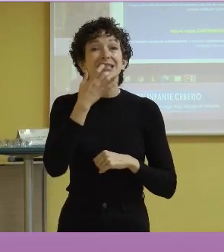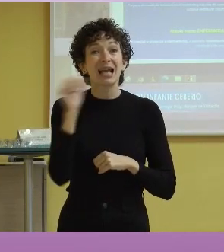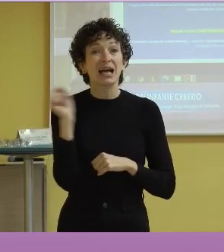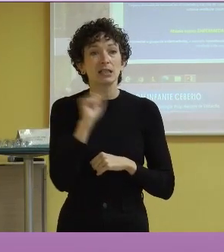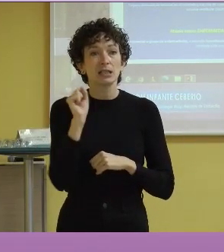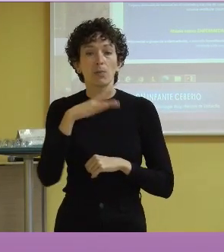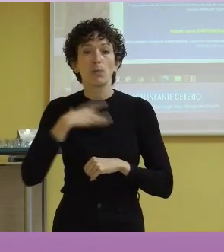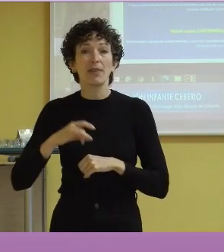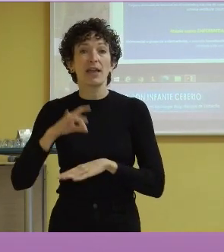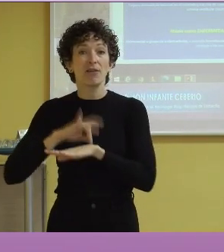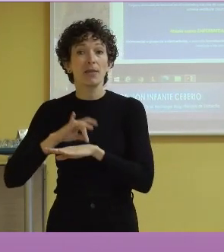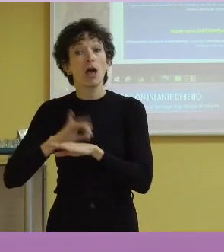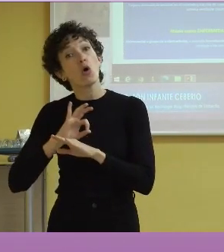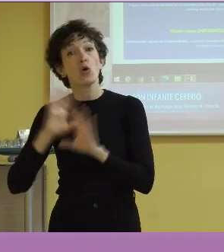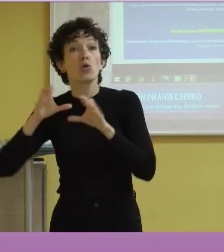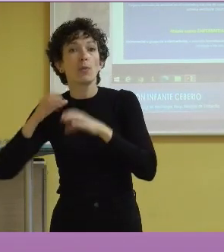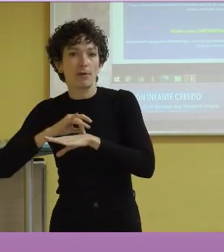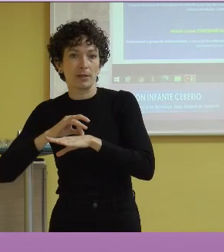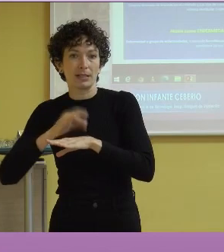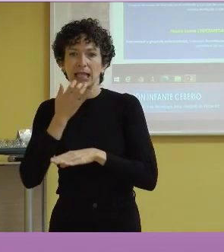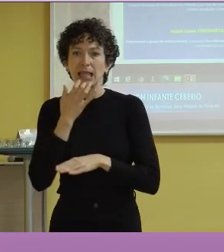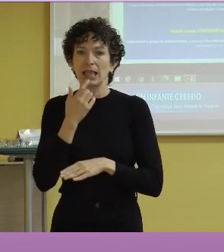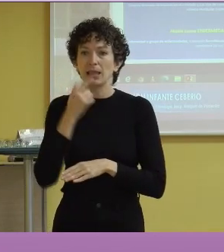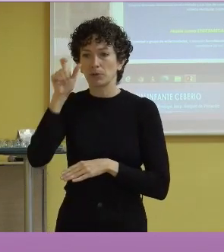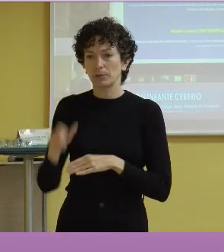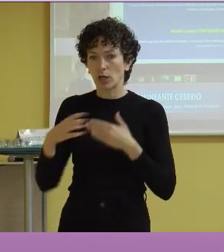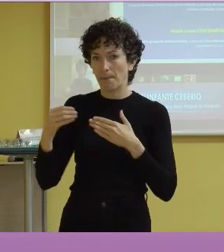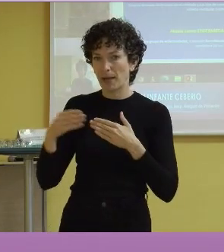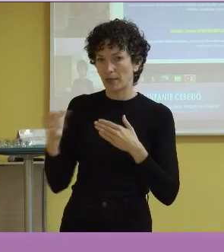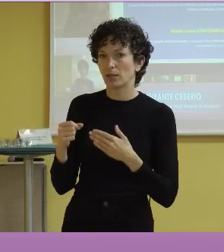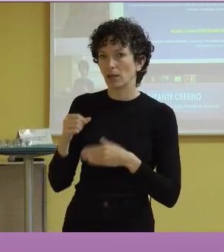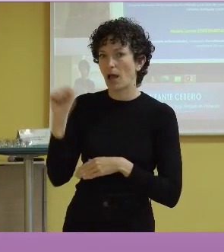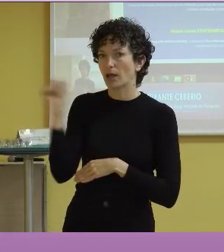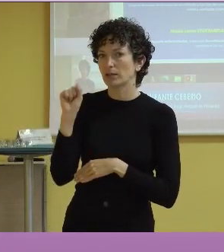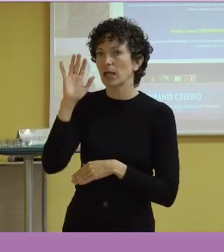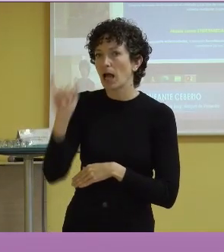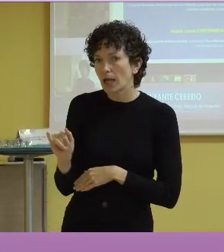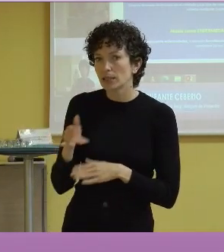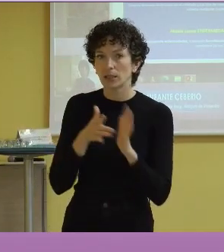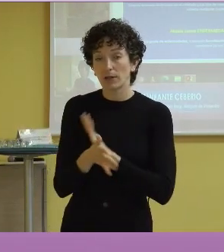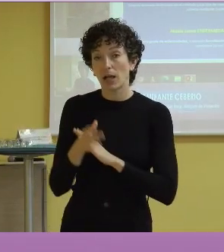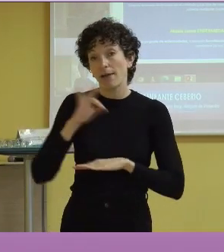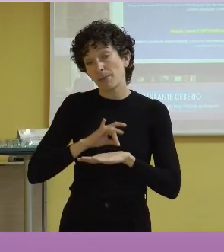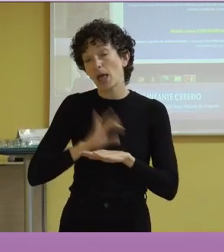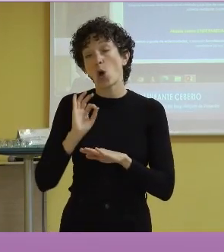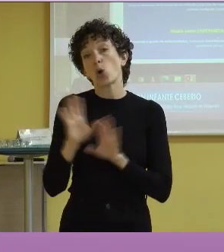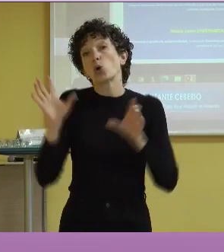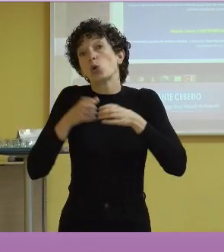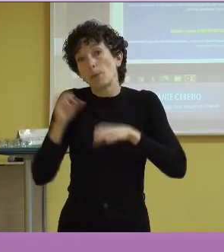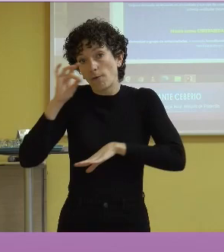enfermedad o a un grupo de enfermedades. Cuando decimos este paciente tiene una ataxia, estamos hablando pues, de esta enfermedad o grupo de